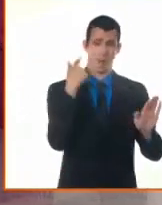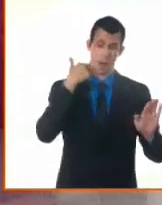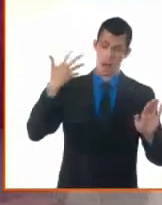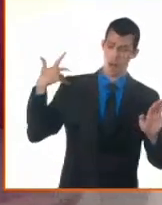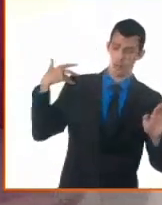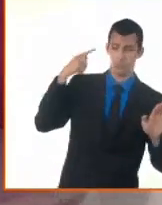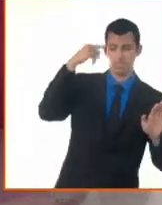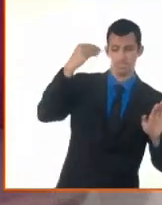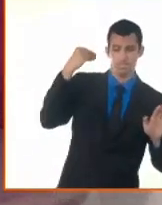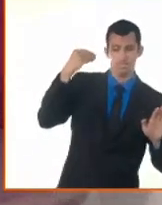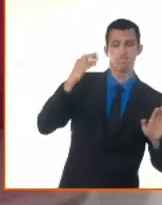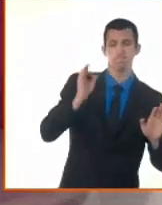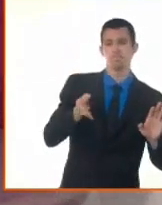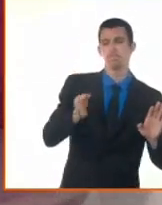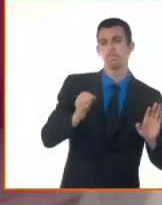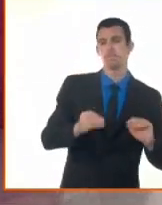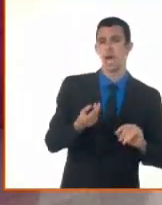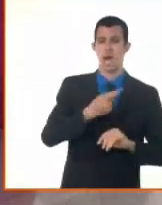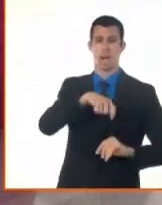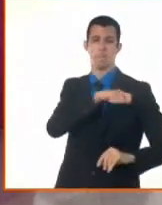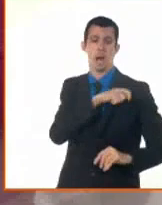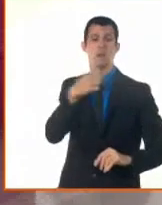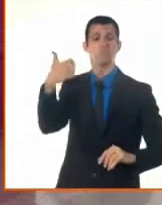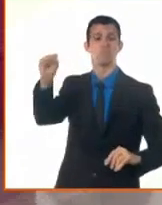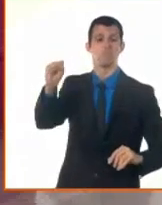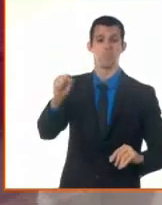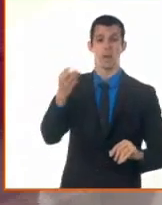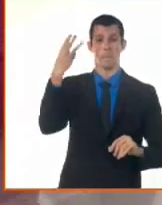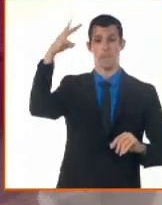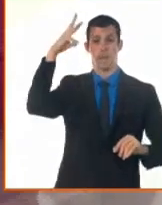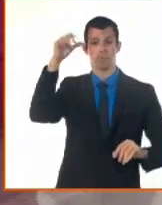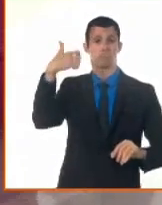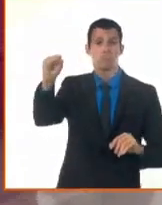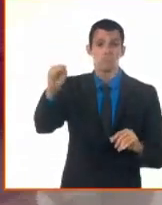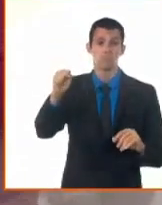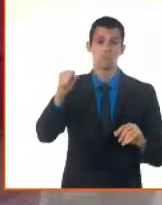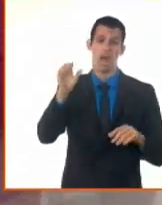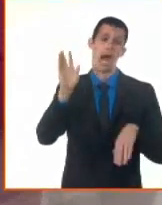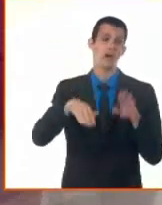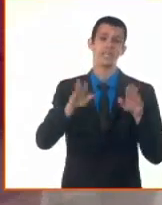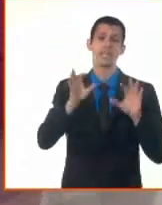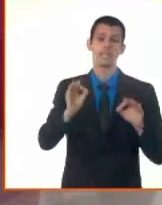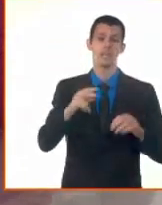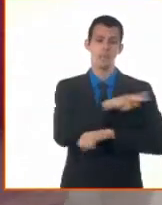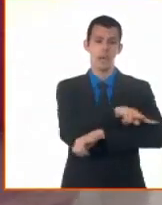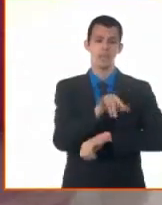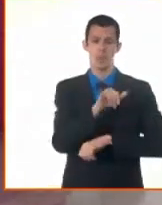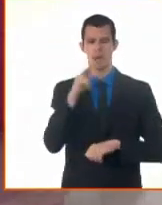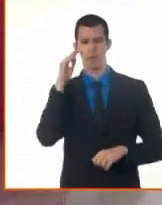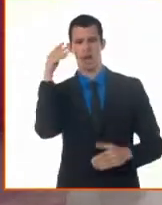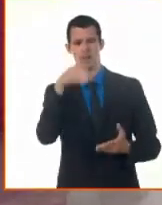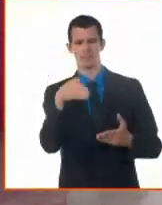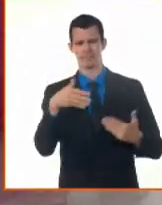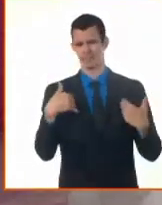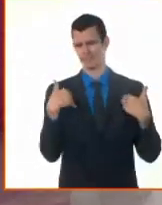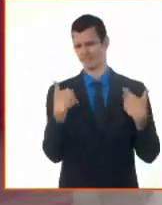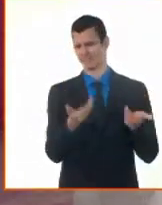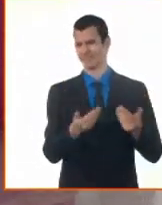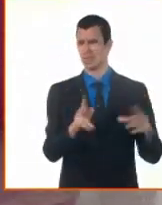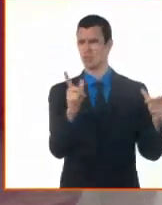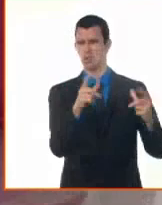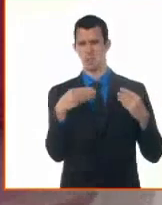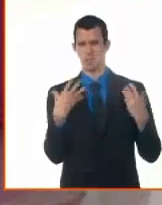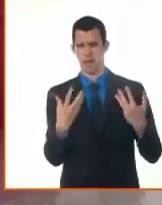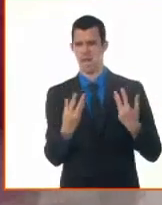yo creo además que es algo que que ha de trascender porque precisamente a pesar de diferencias